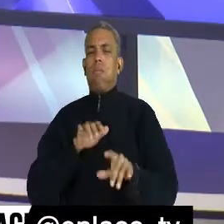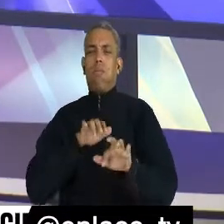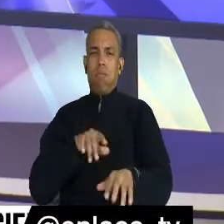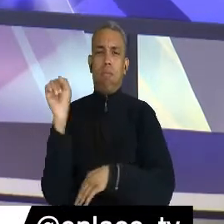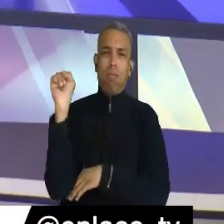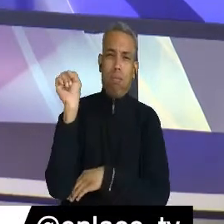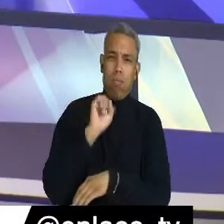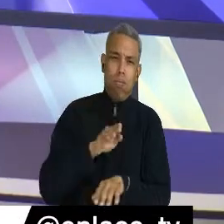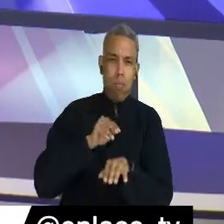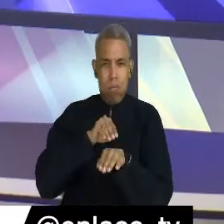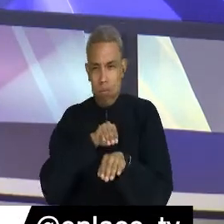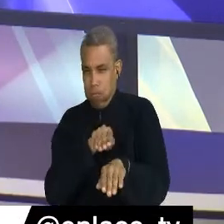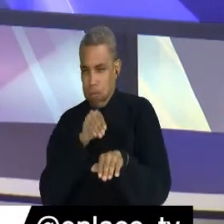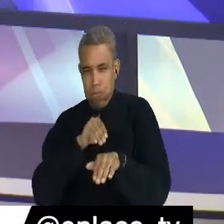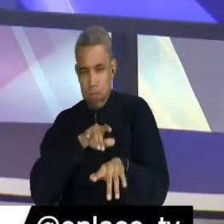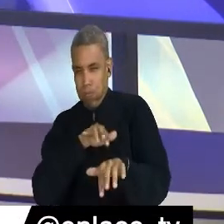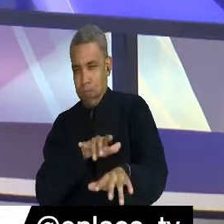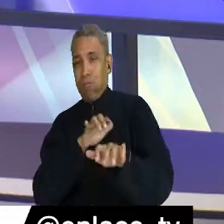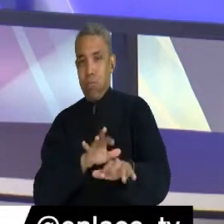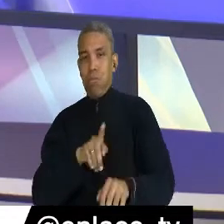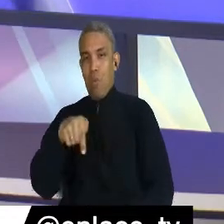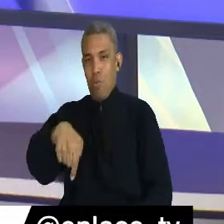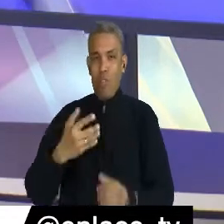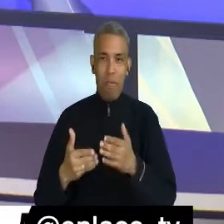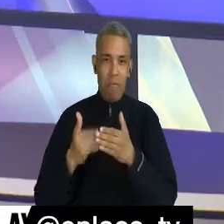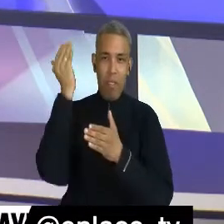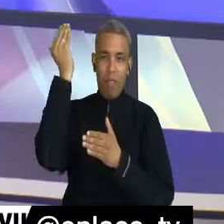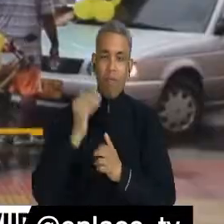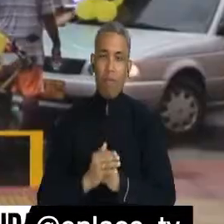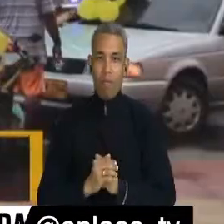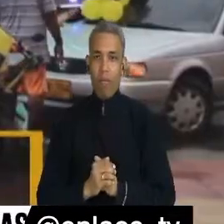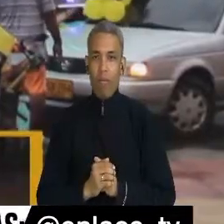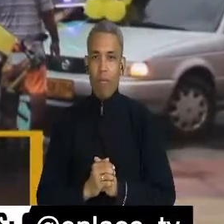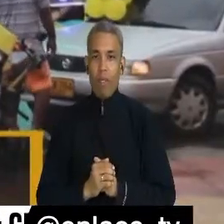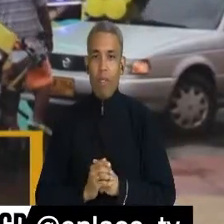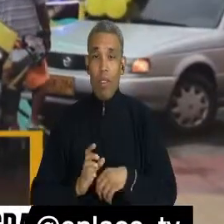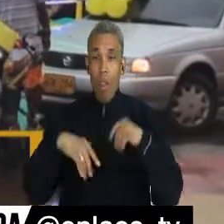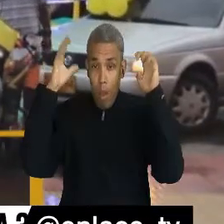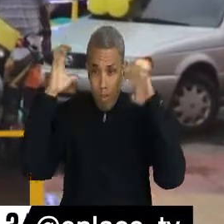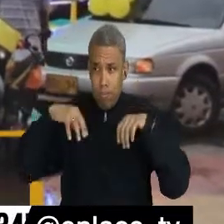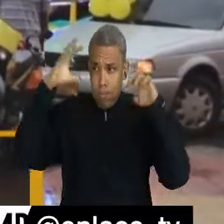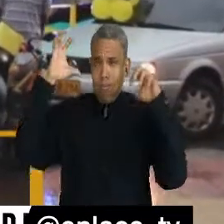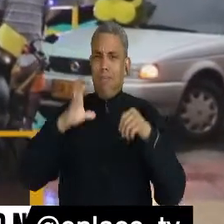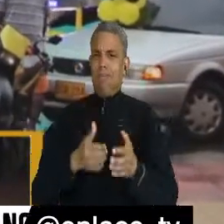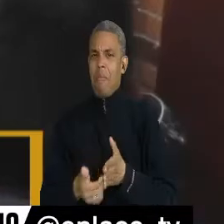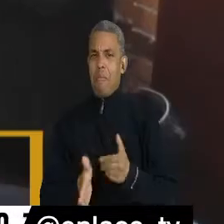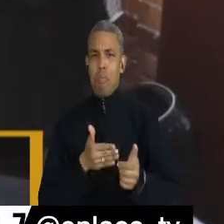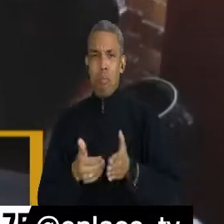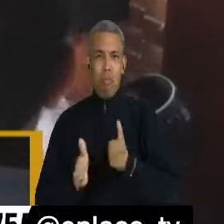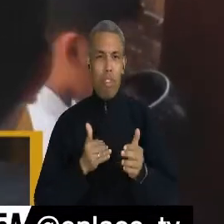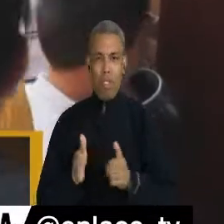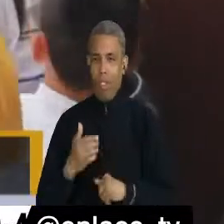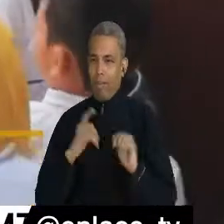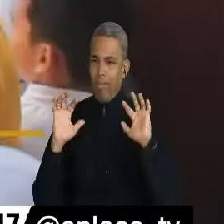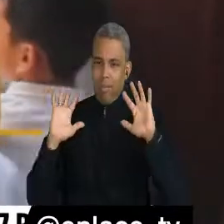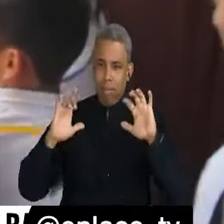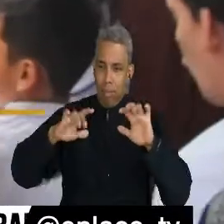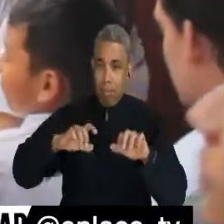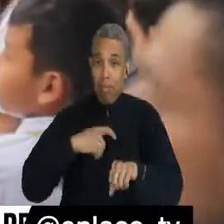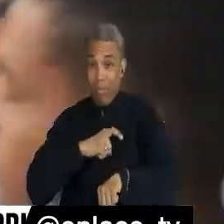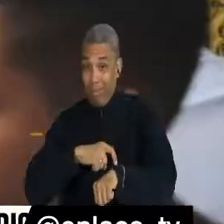Autoridades participaron de estos eventos culturales y eclesiásticos. La lluvia no fue impedimento para dar inicio al festejo. Desde las 5